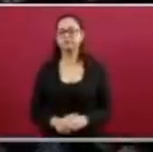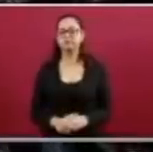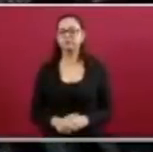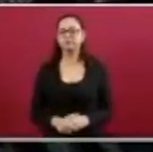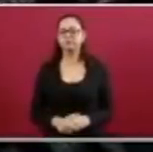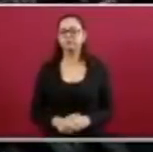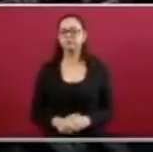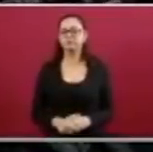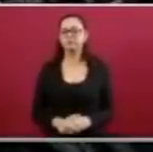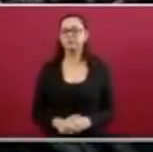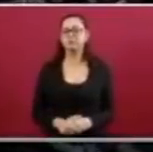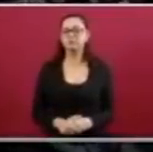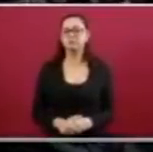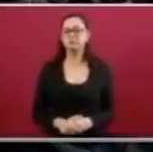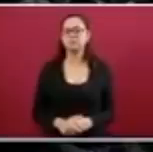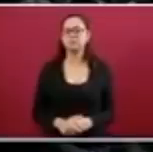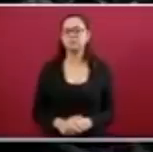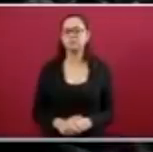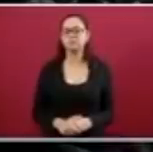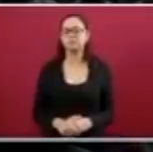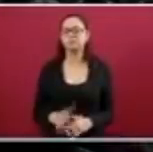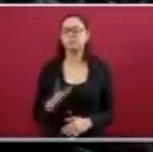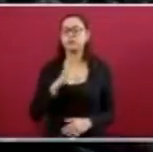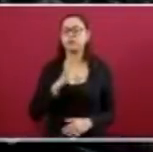Hay siete